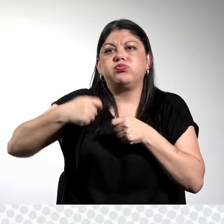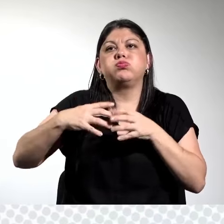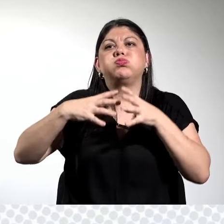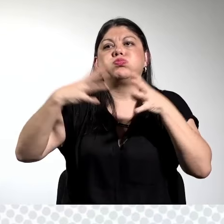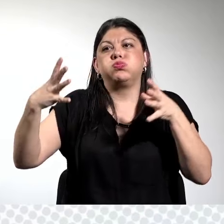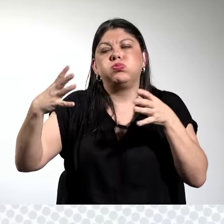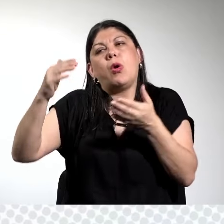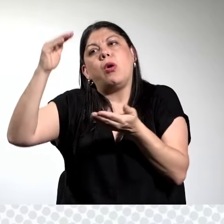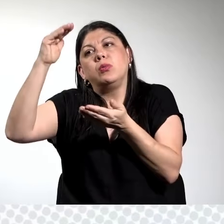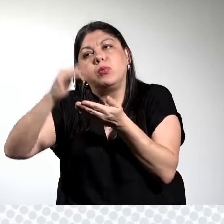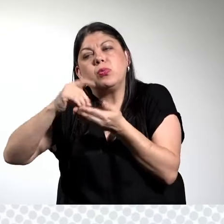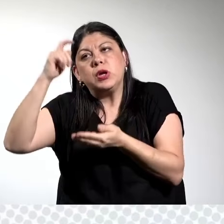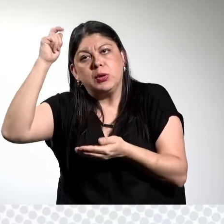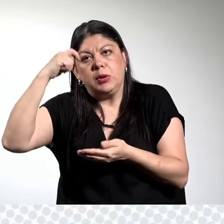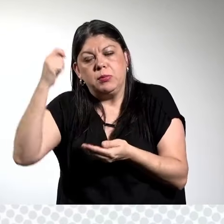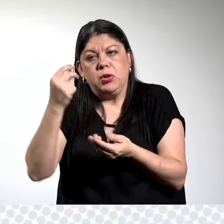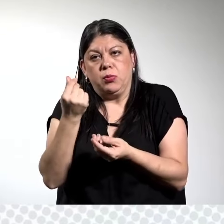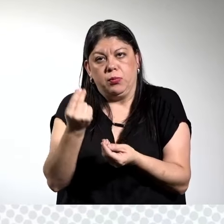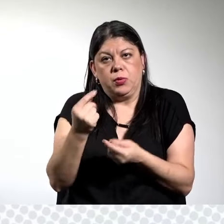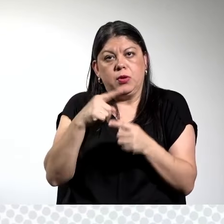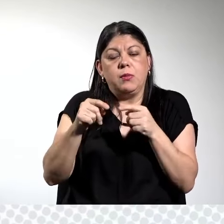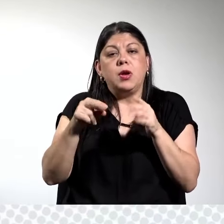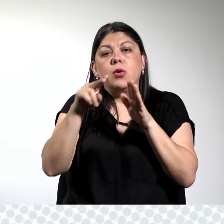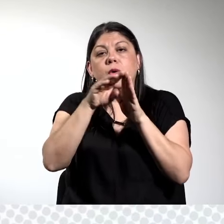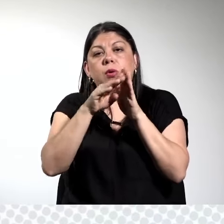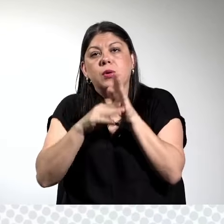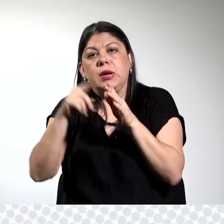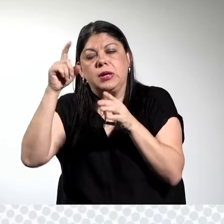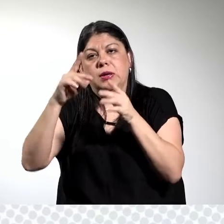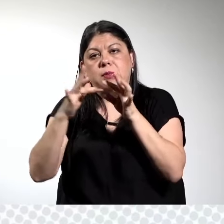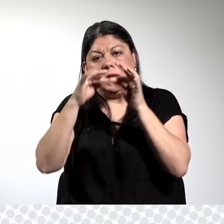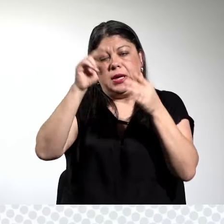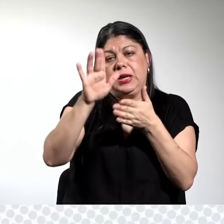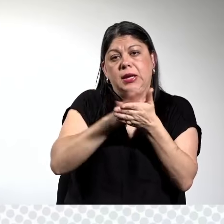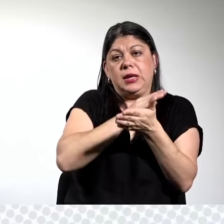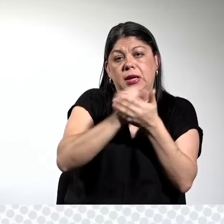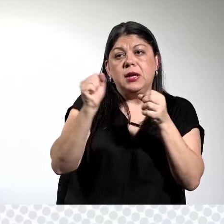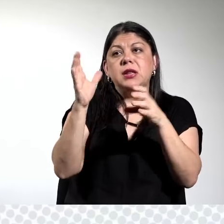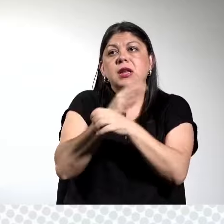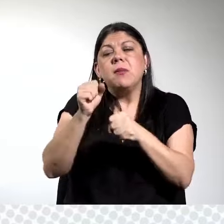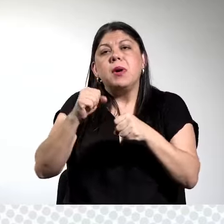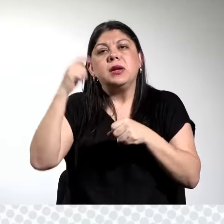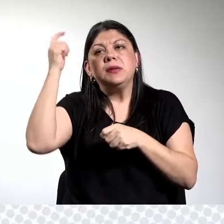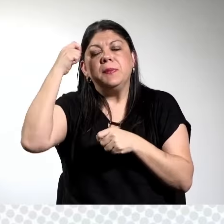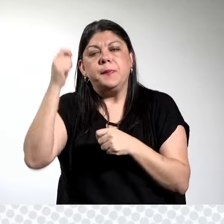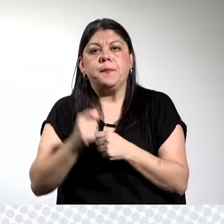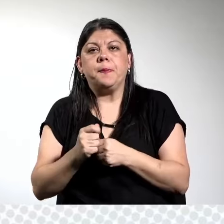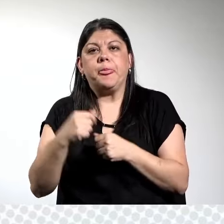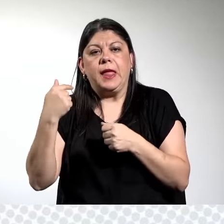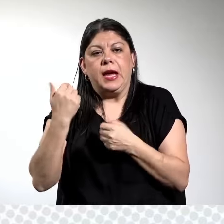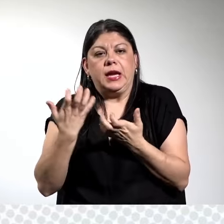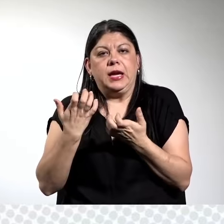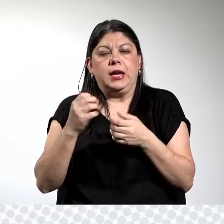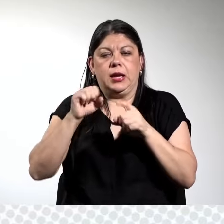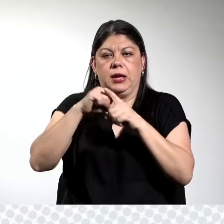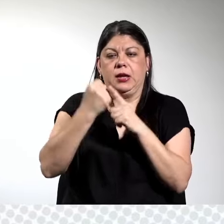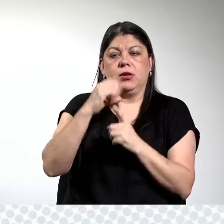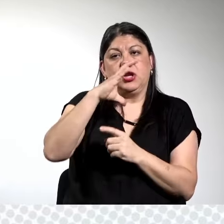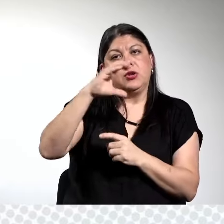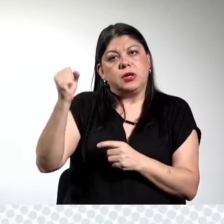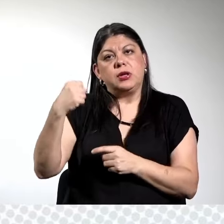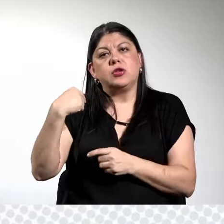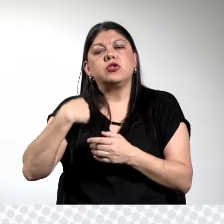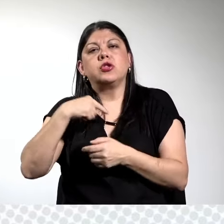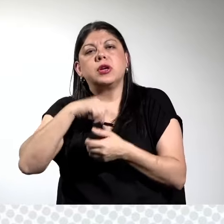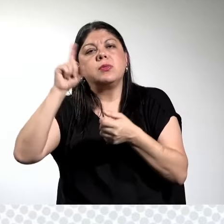bajar la cantidad de la pensión. Y en regímenes especiales quieren destruir la pensión, ¿verdad? Y que más bien sea un poco, digamos, la situación que vive la caja. Creemos que eso se